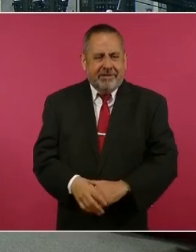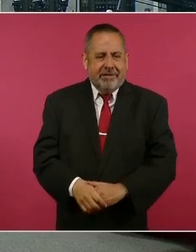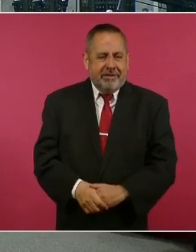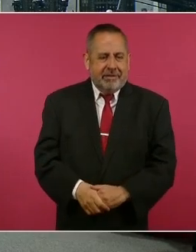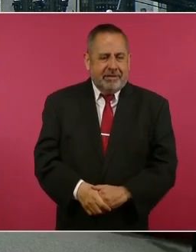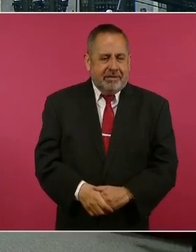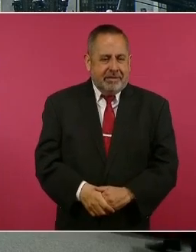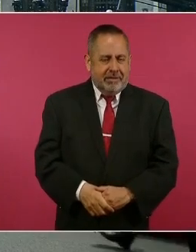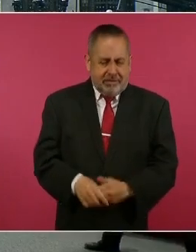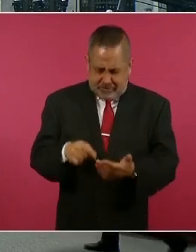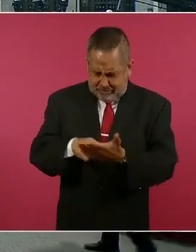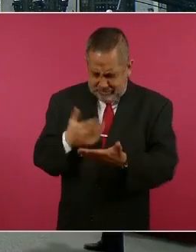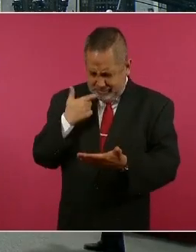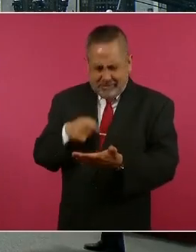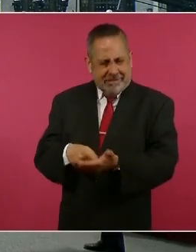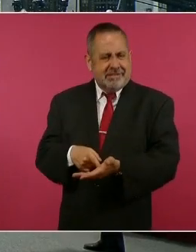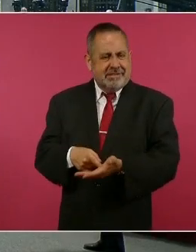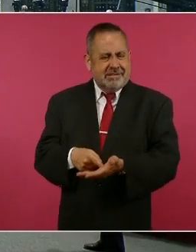No, pero acá.